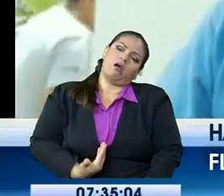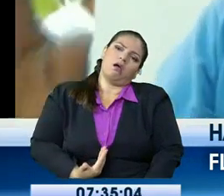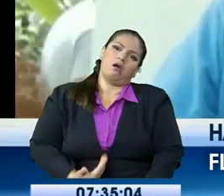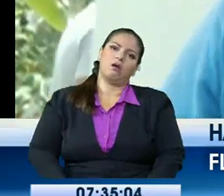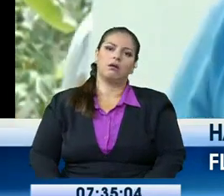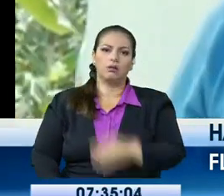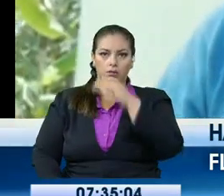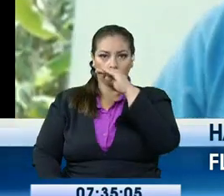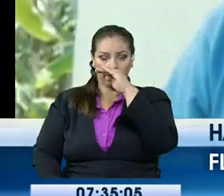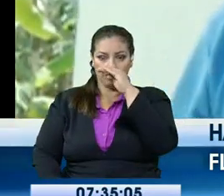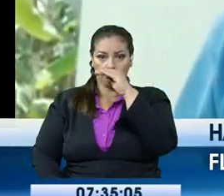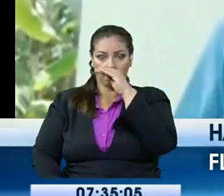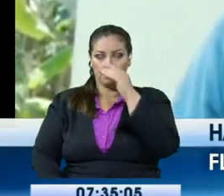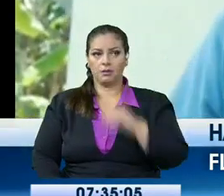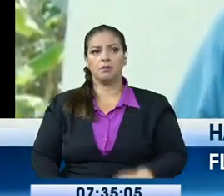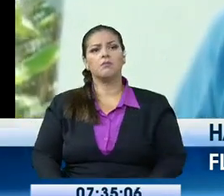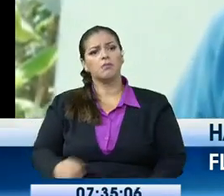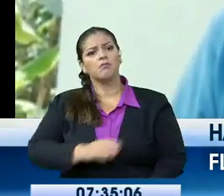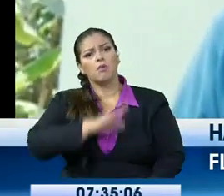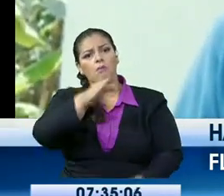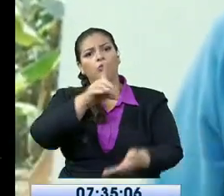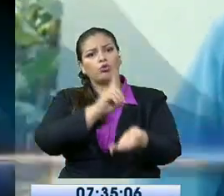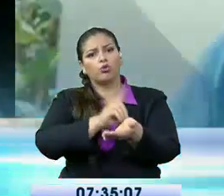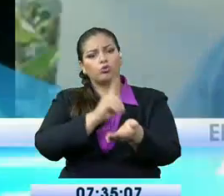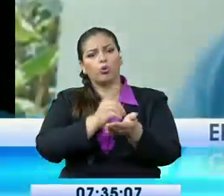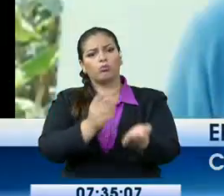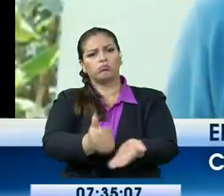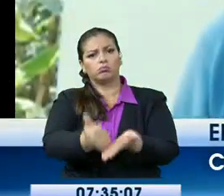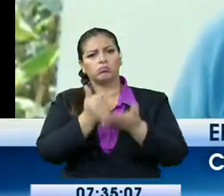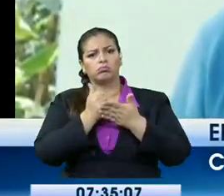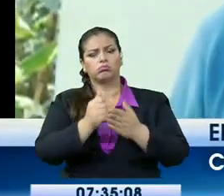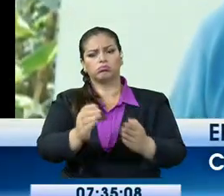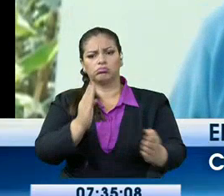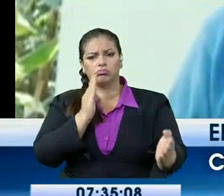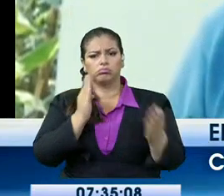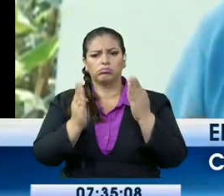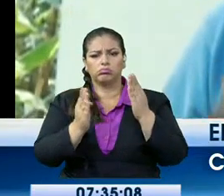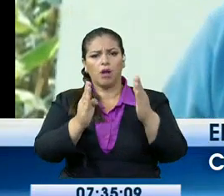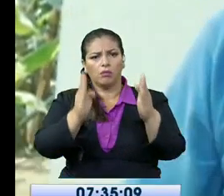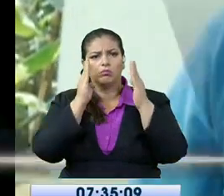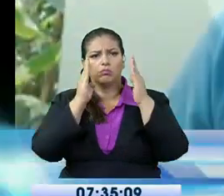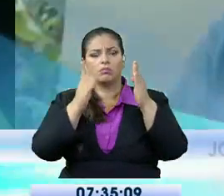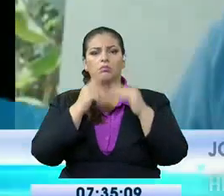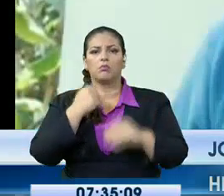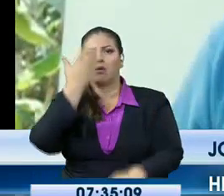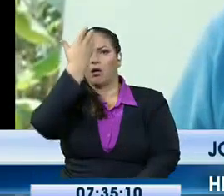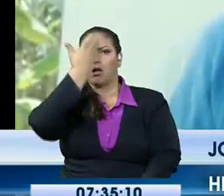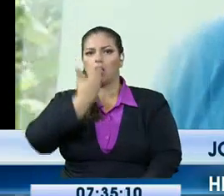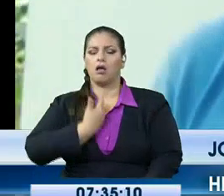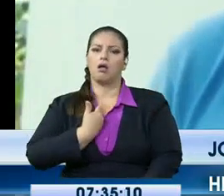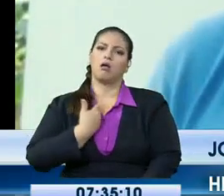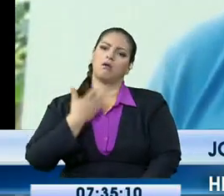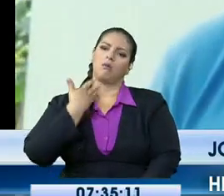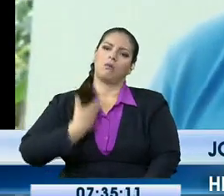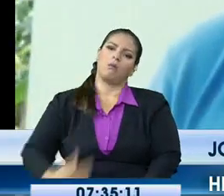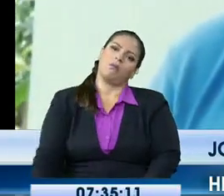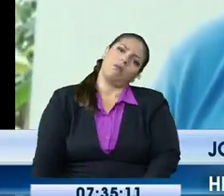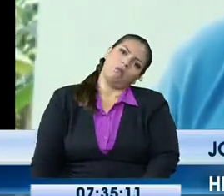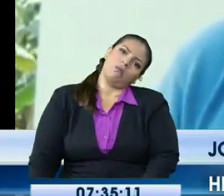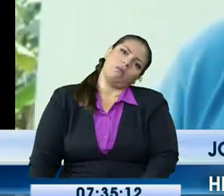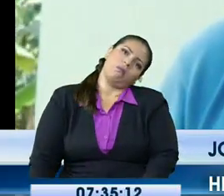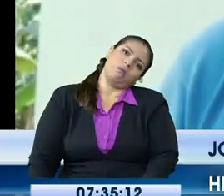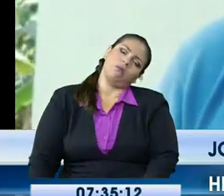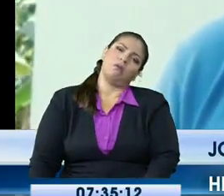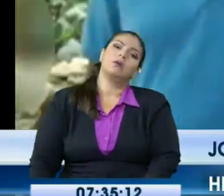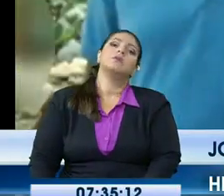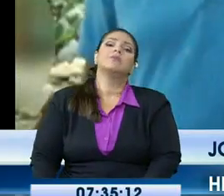su terapia solitamente al río. A veces el río él no tiene el movimiento en todo el cuerpo, entonces la correntada